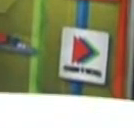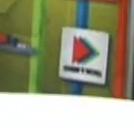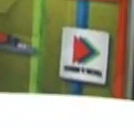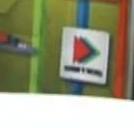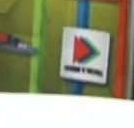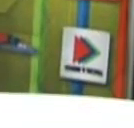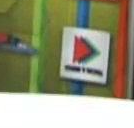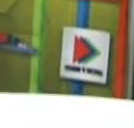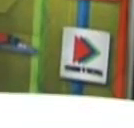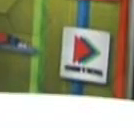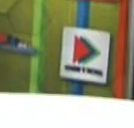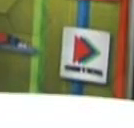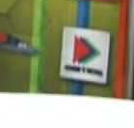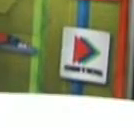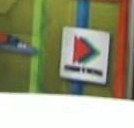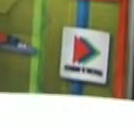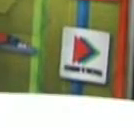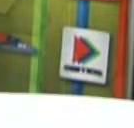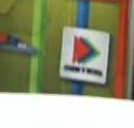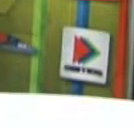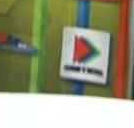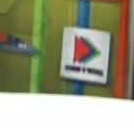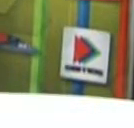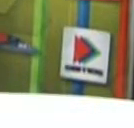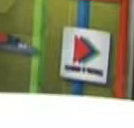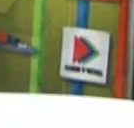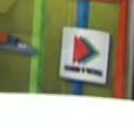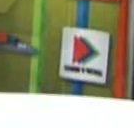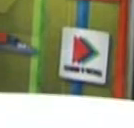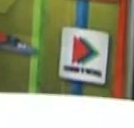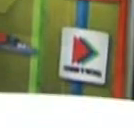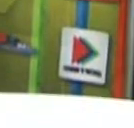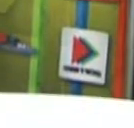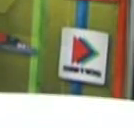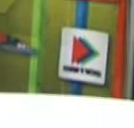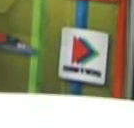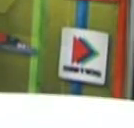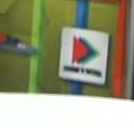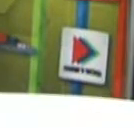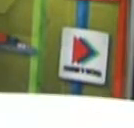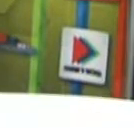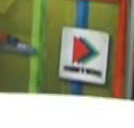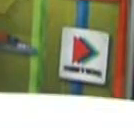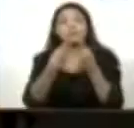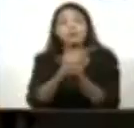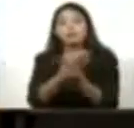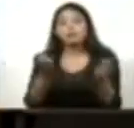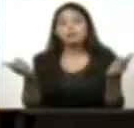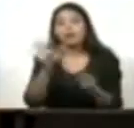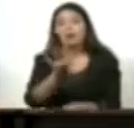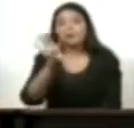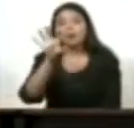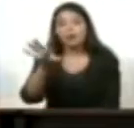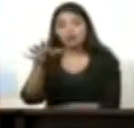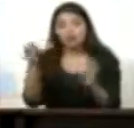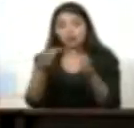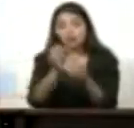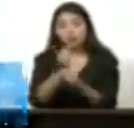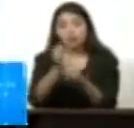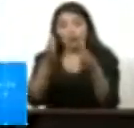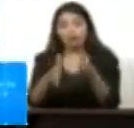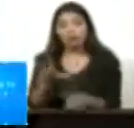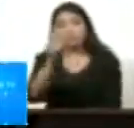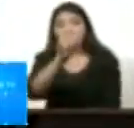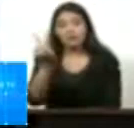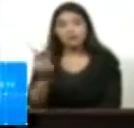Francisco Torrealba, indicó que todos los trabajadores rechazan esta iniciativa. La clase obrera venezolana